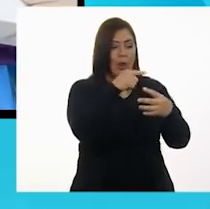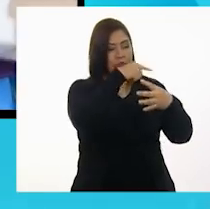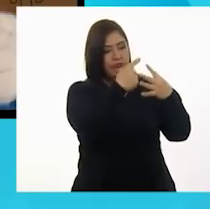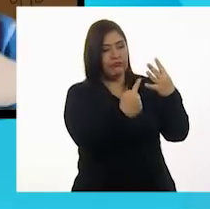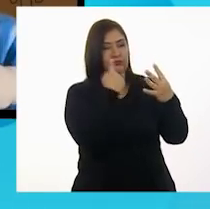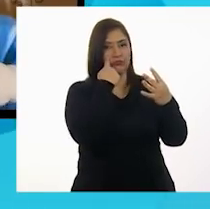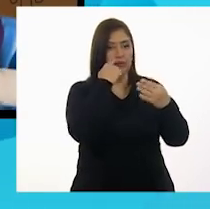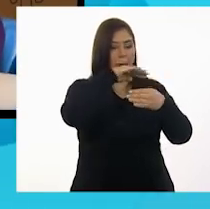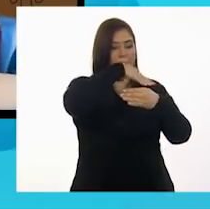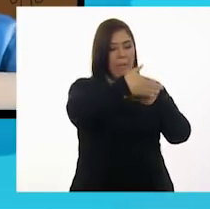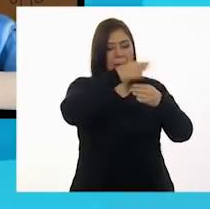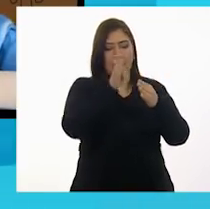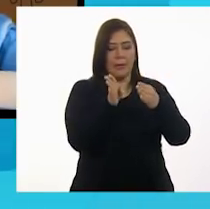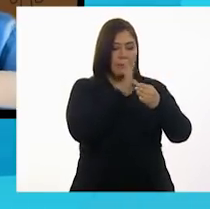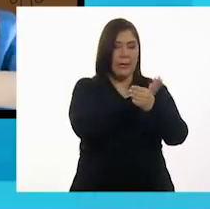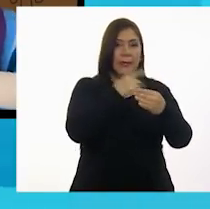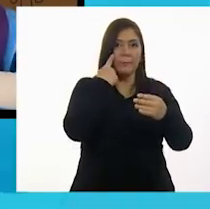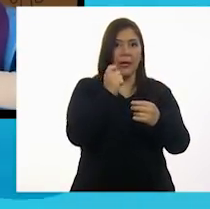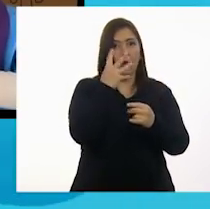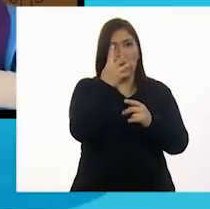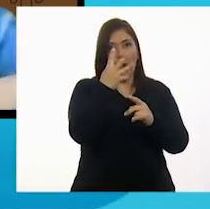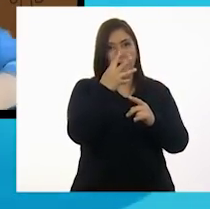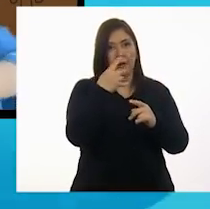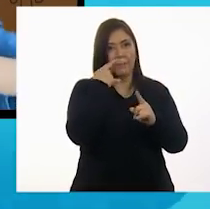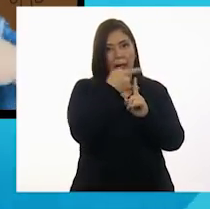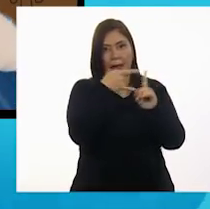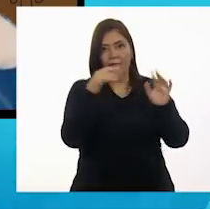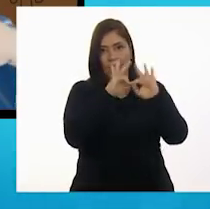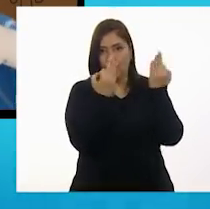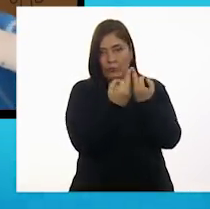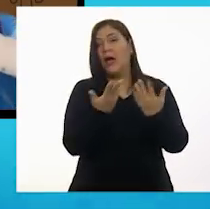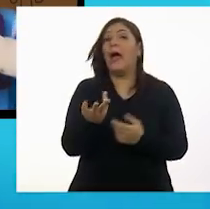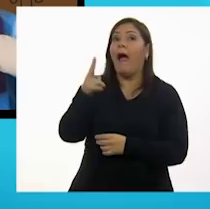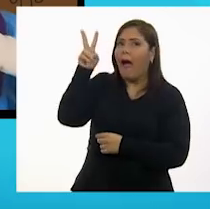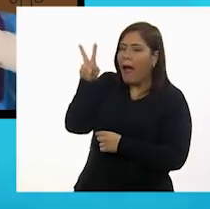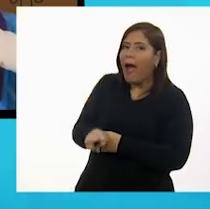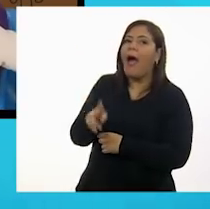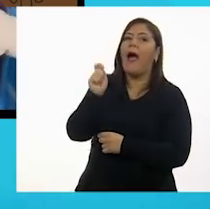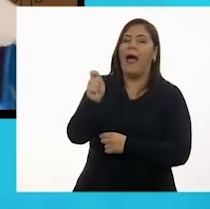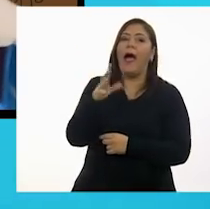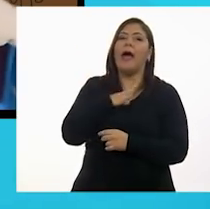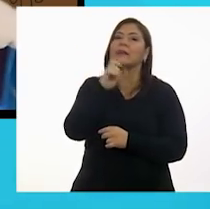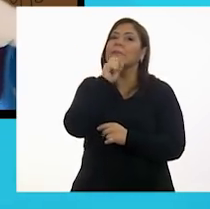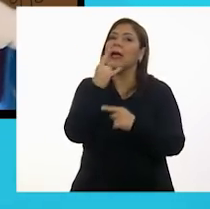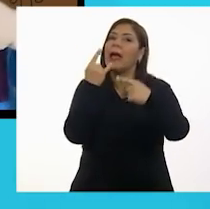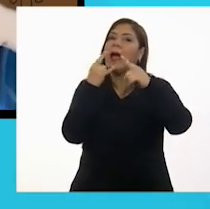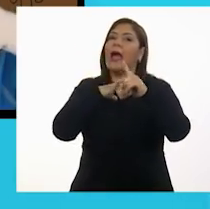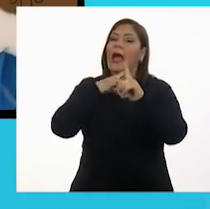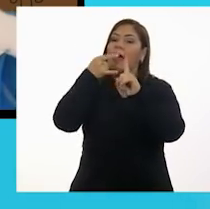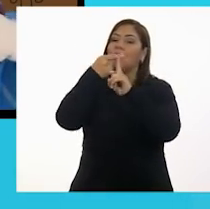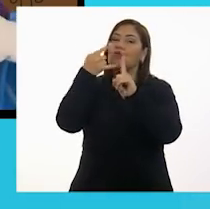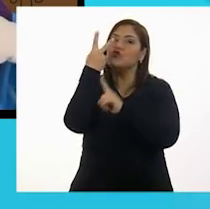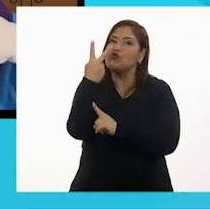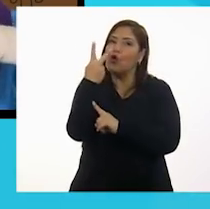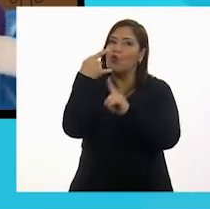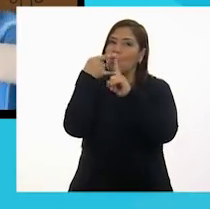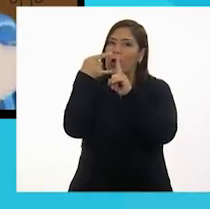1, 2, 3 y 4. ¡Es verdad! Pero también tiene cuadrados. Mira, son